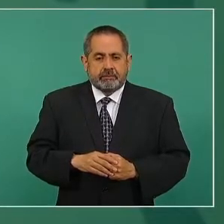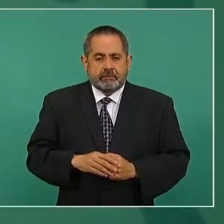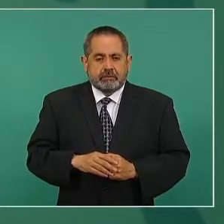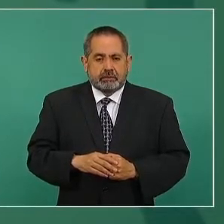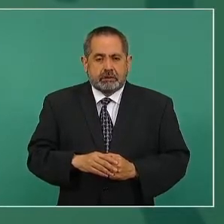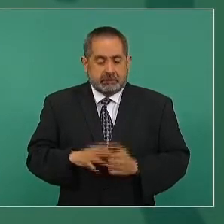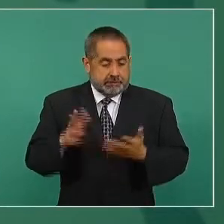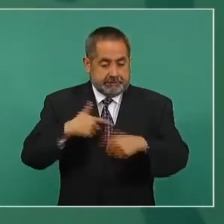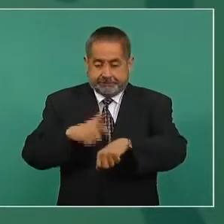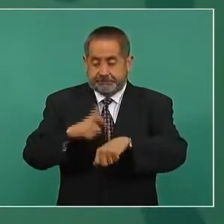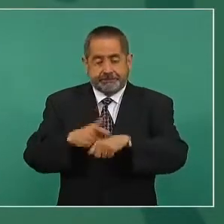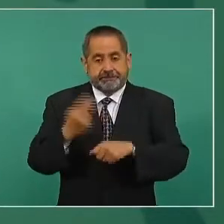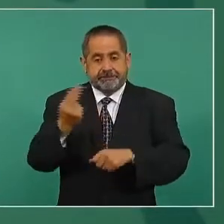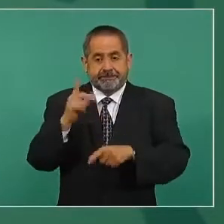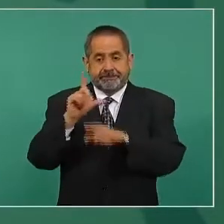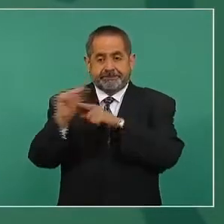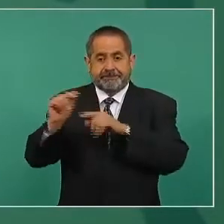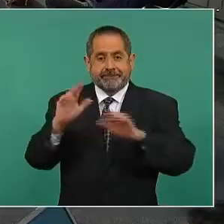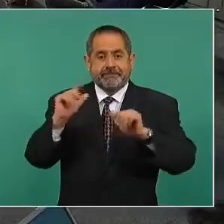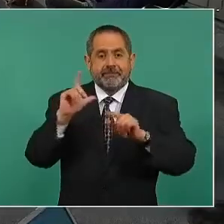ya me tengo que ir.